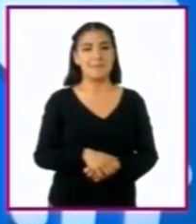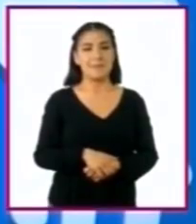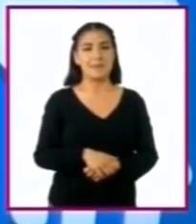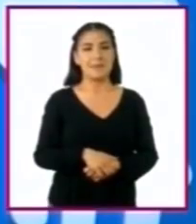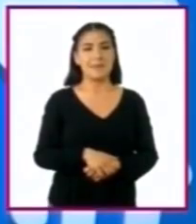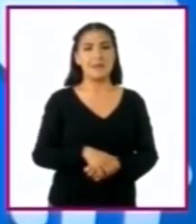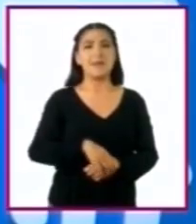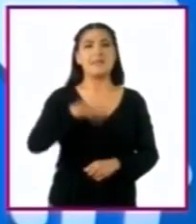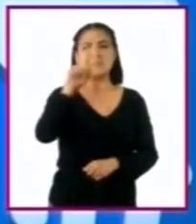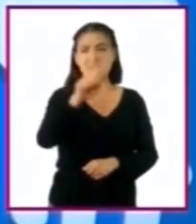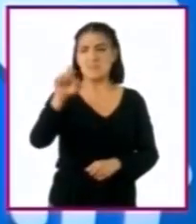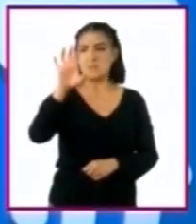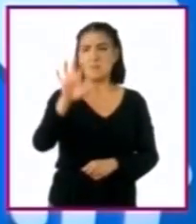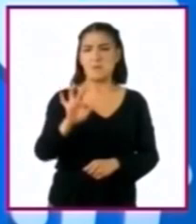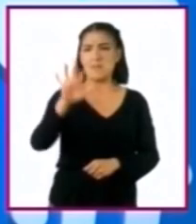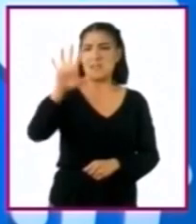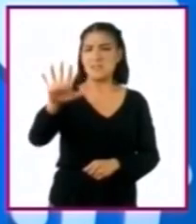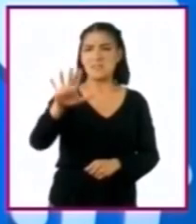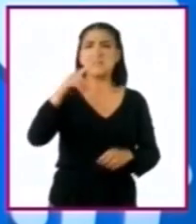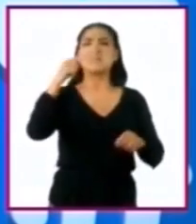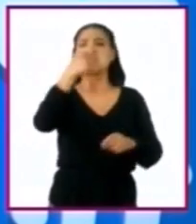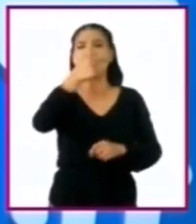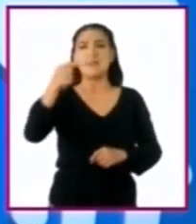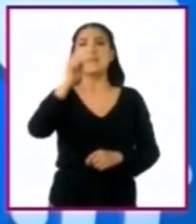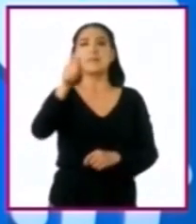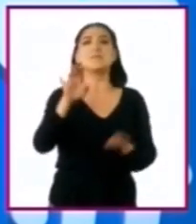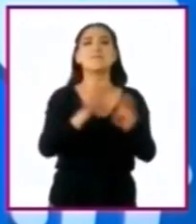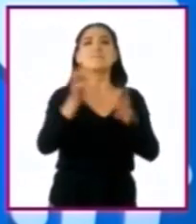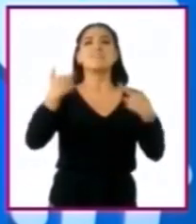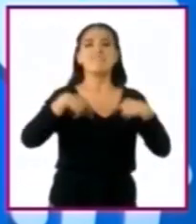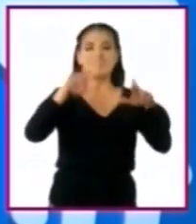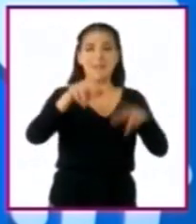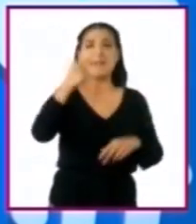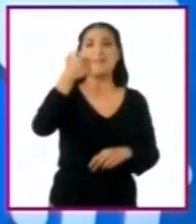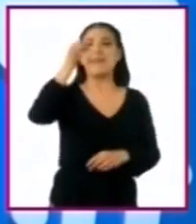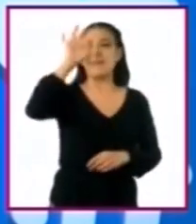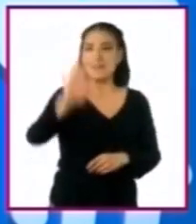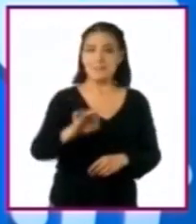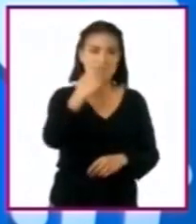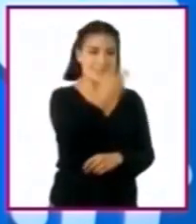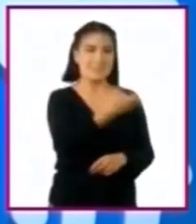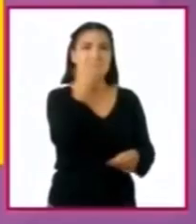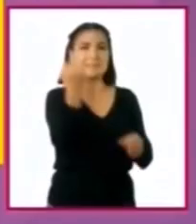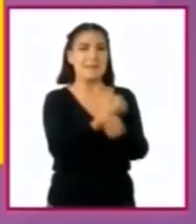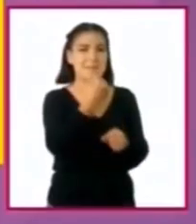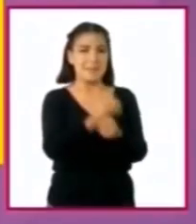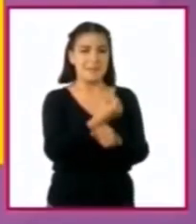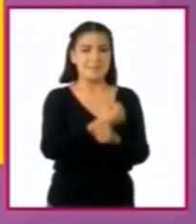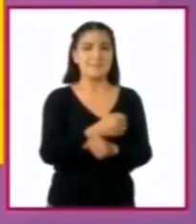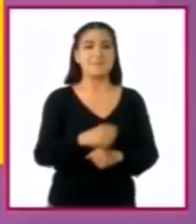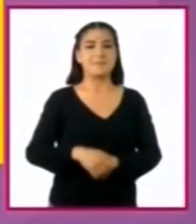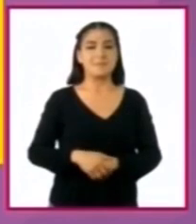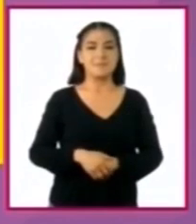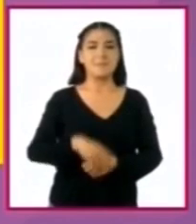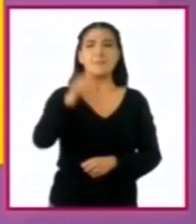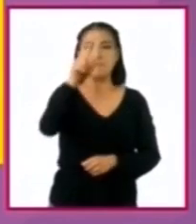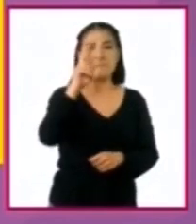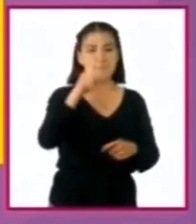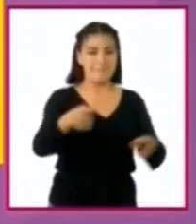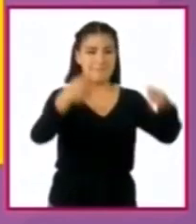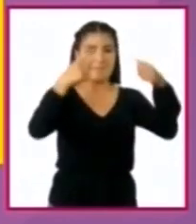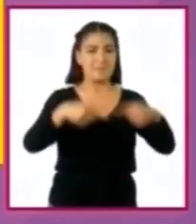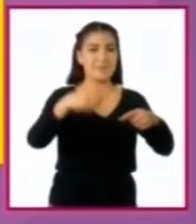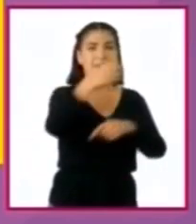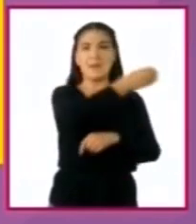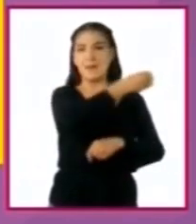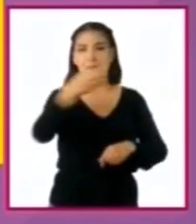Los 145 negativos representan el descuento al precio total de los zapatos. Plantea la expresión